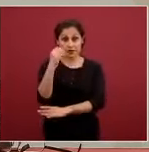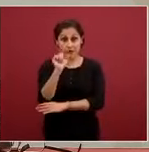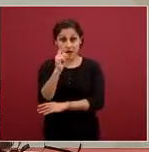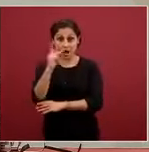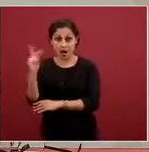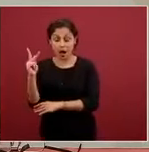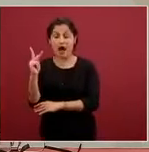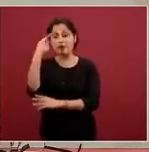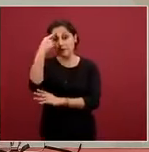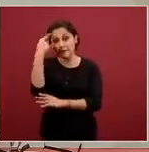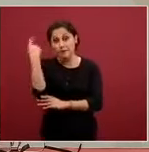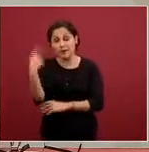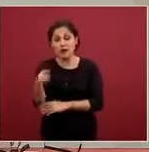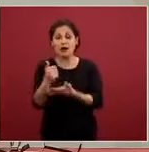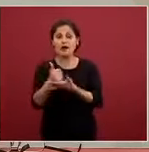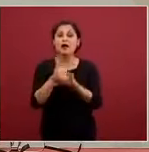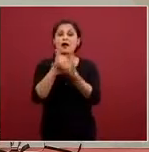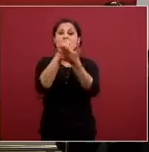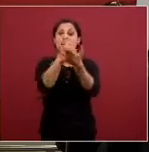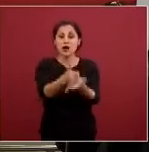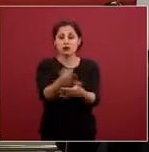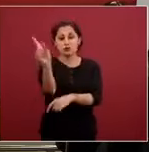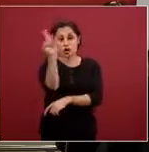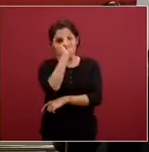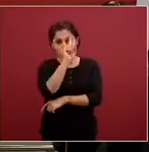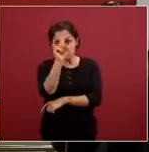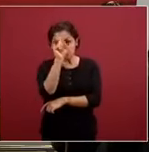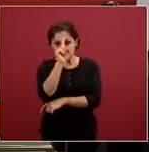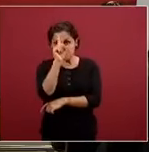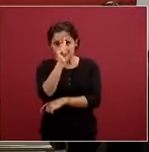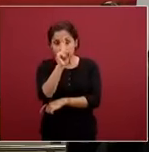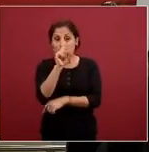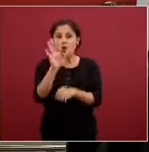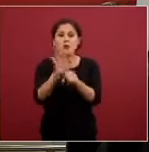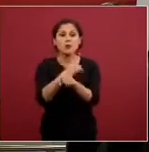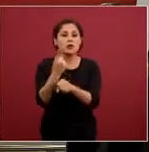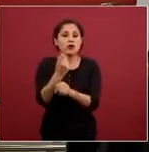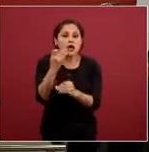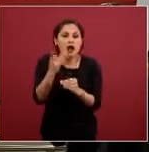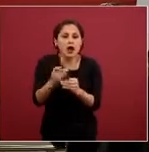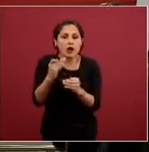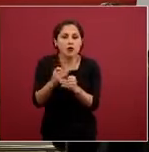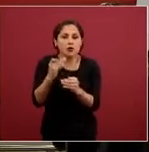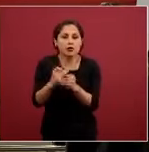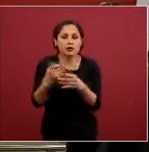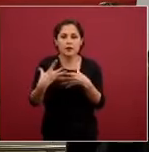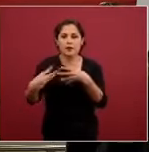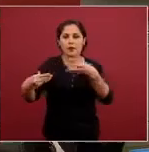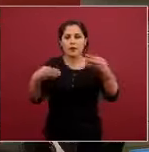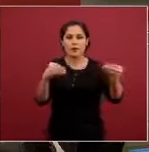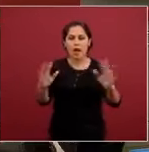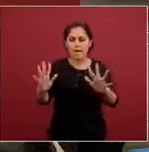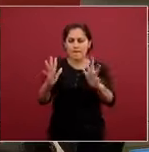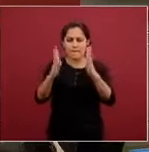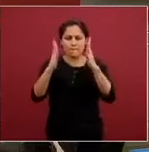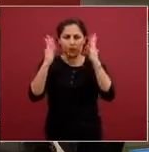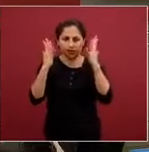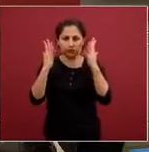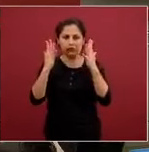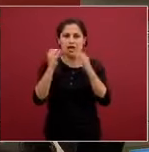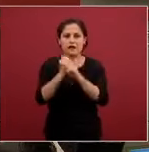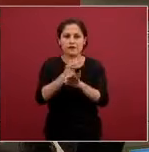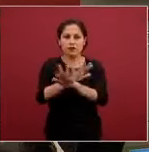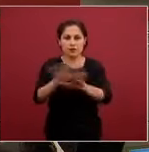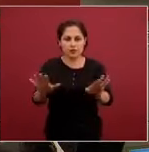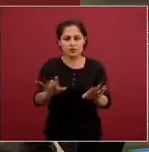esta aplicación como un elemento de asesoría justo cuando la epidemia está en la fase de ascenso rápido. Y su primera pregunta es